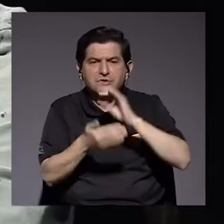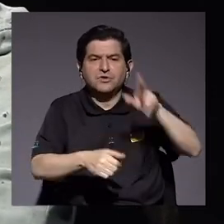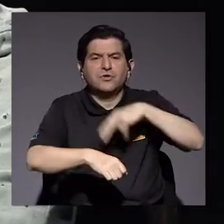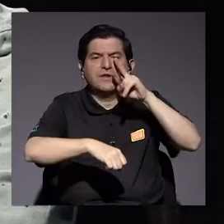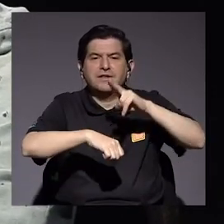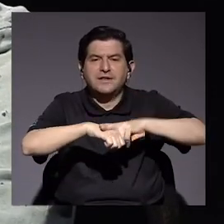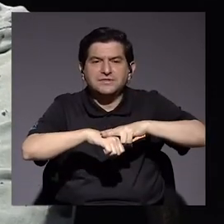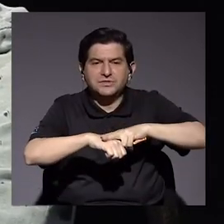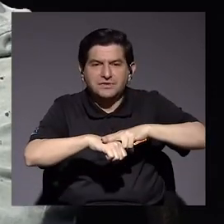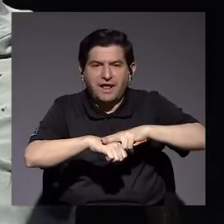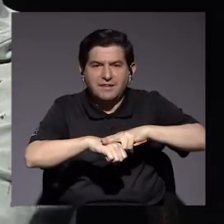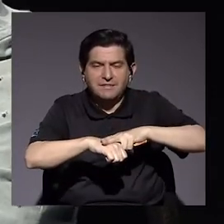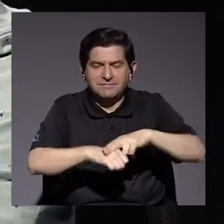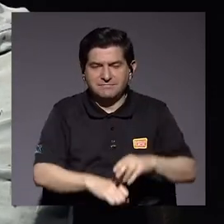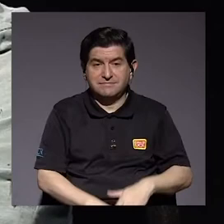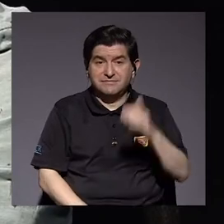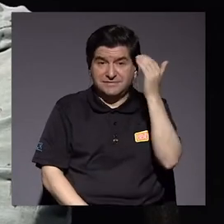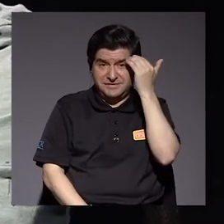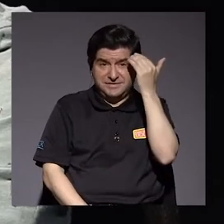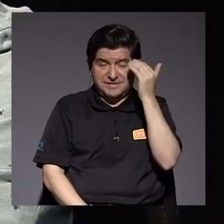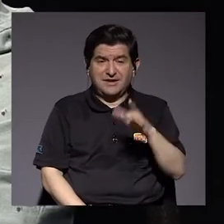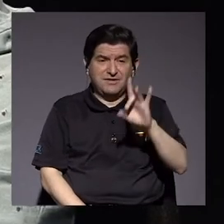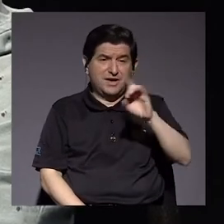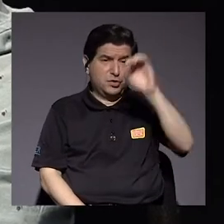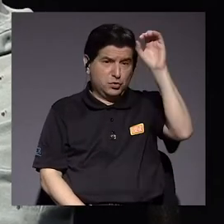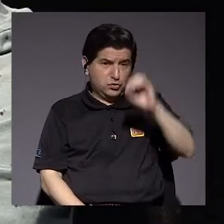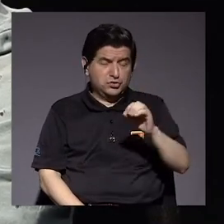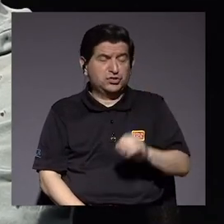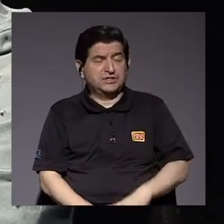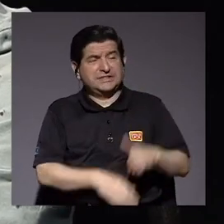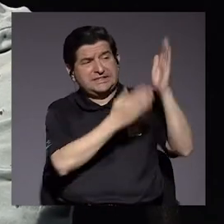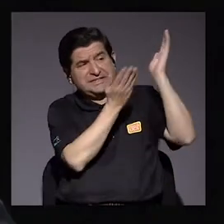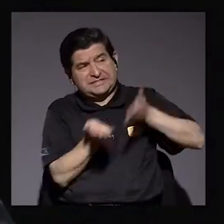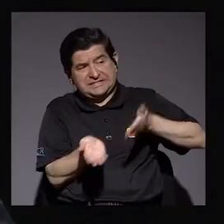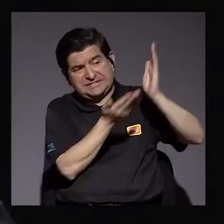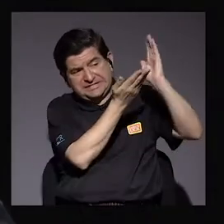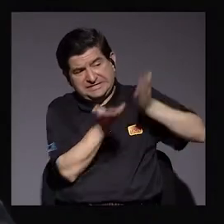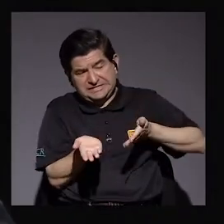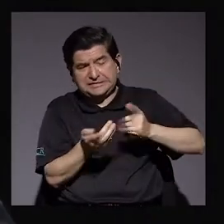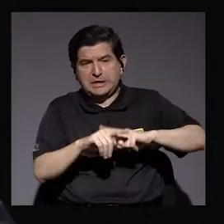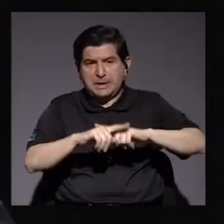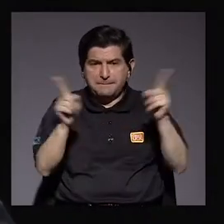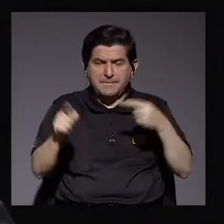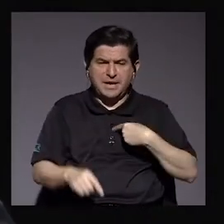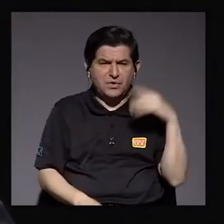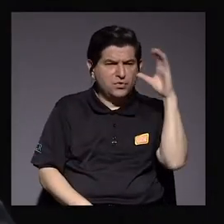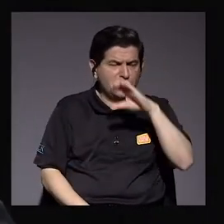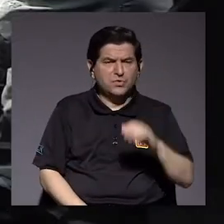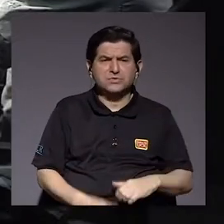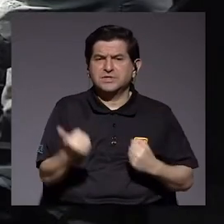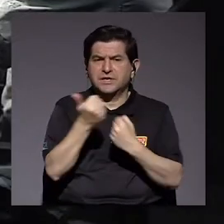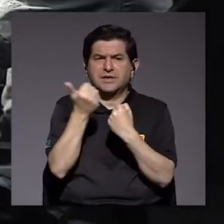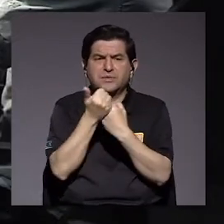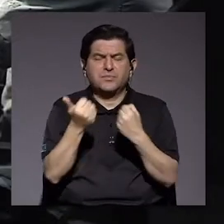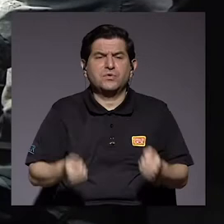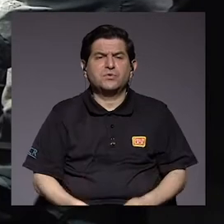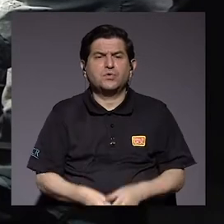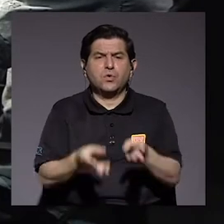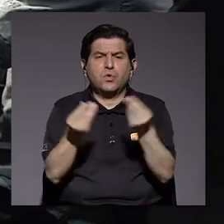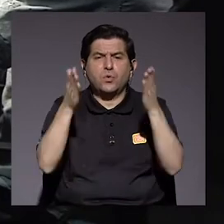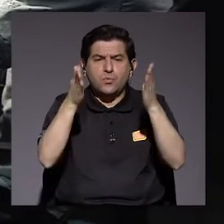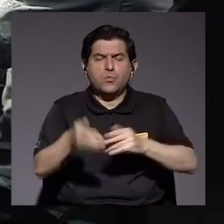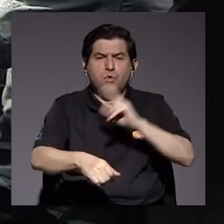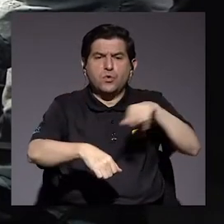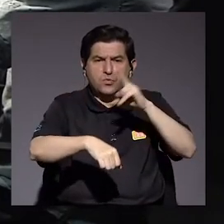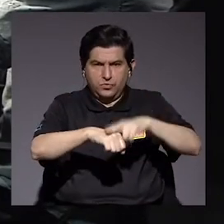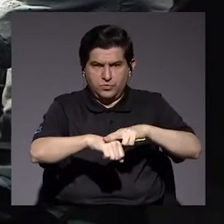nacional. Uh-huh. Aunque, como sabemos, el 80% se está importando. Así es. Pero debo buscar la forma de apoyar al productor nacional. Si para